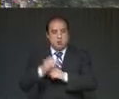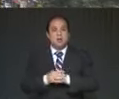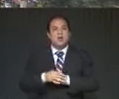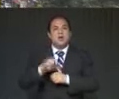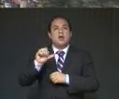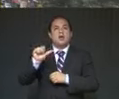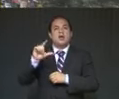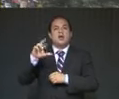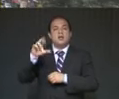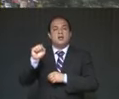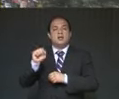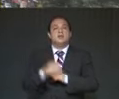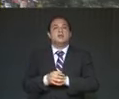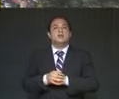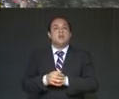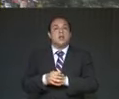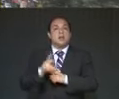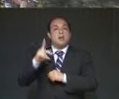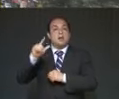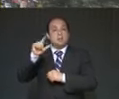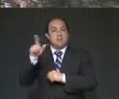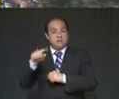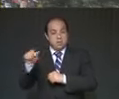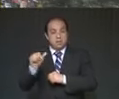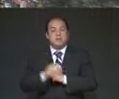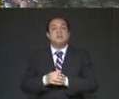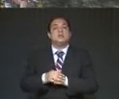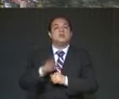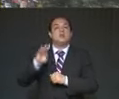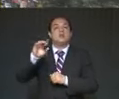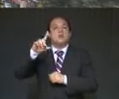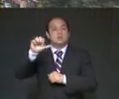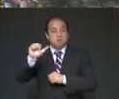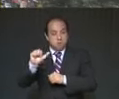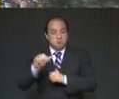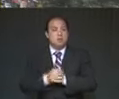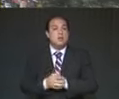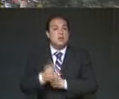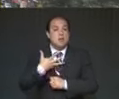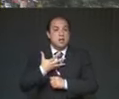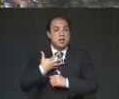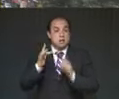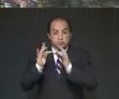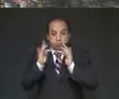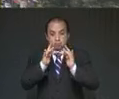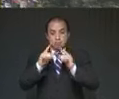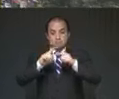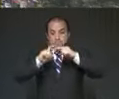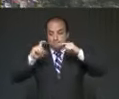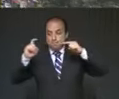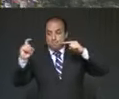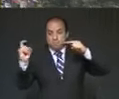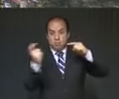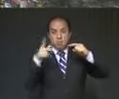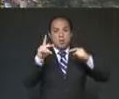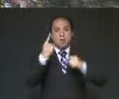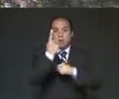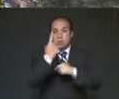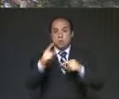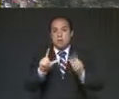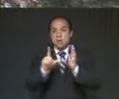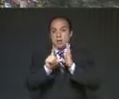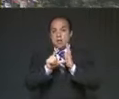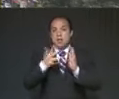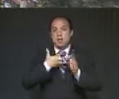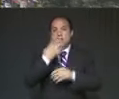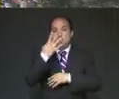azul de La Paz, Bolivia, donde ahí, como les decía, es un ejemplo donde hay una red de teleférico, sin embargo, teniendo una sola línea, es de